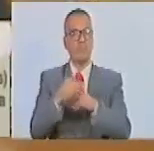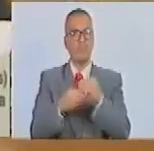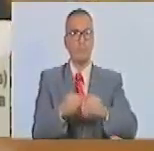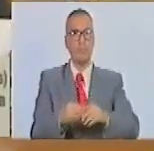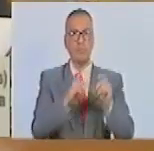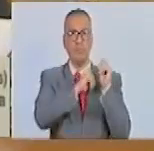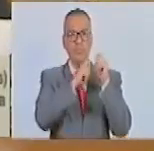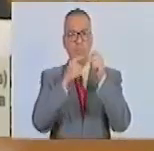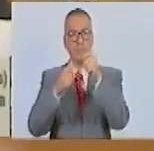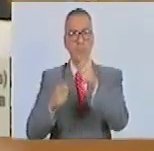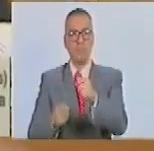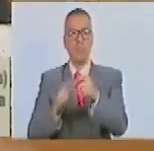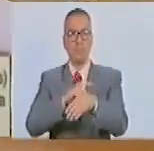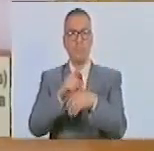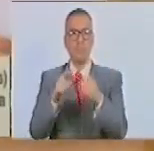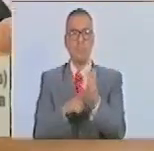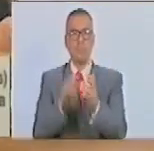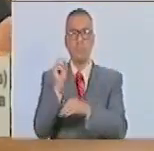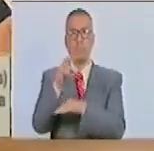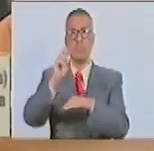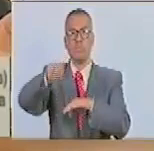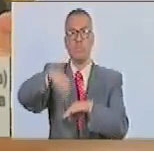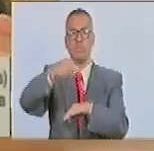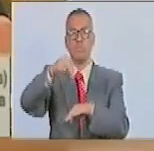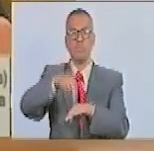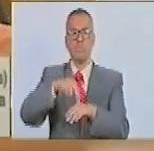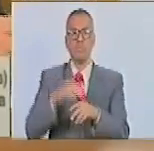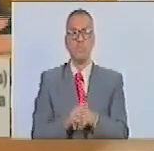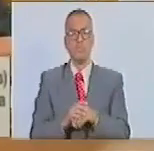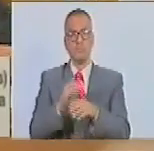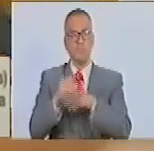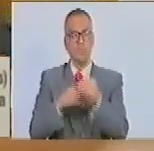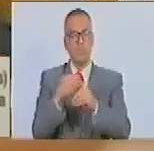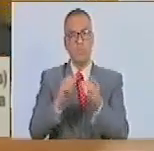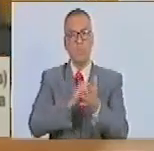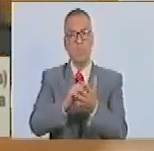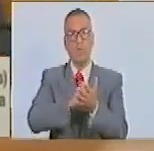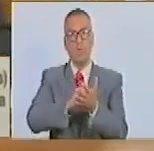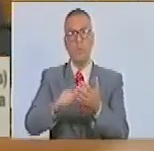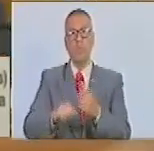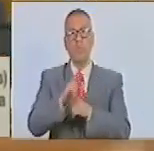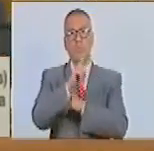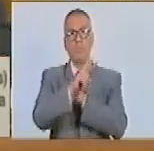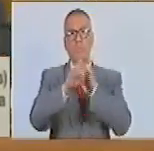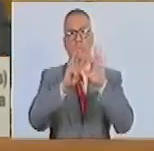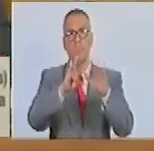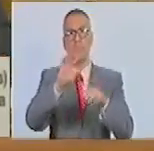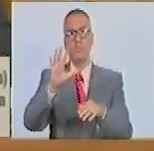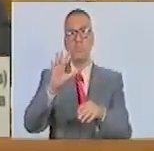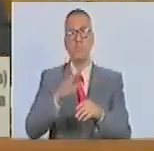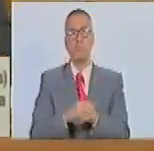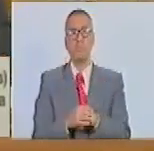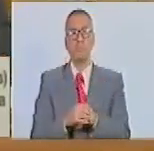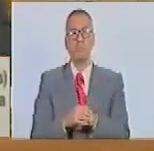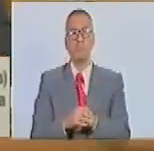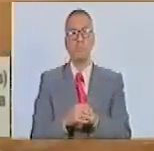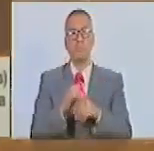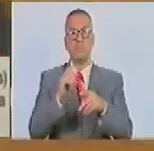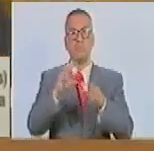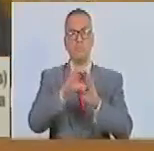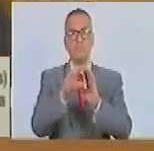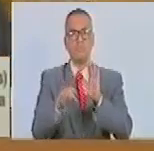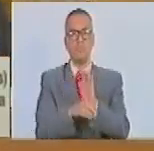de la designación en plenaria de la Asamblea Nacional, de conformidad con lo establecido en el artículo 295 de